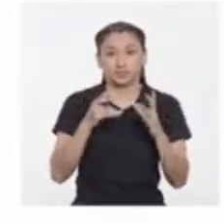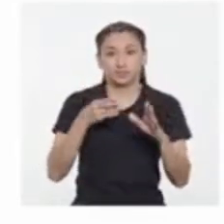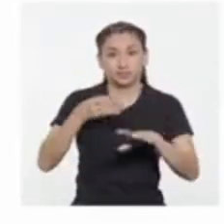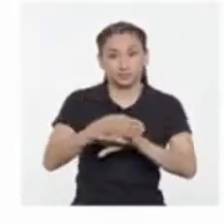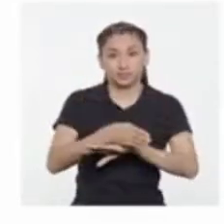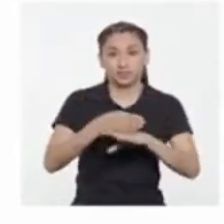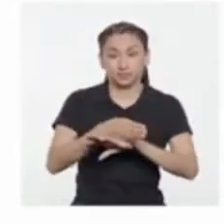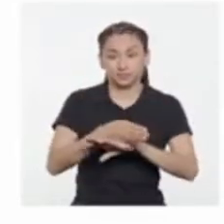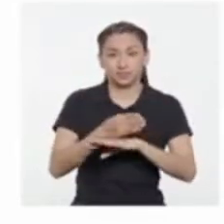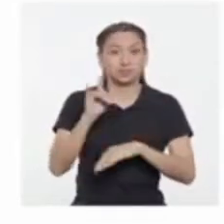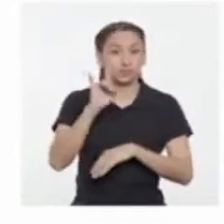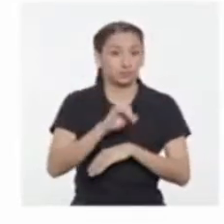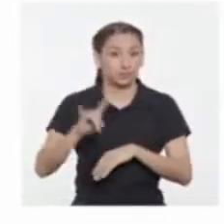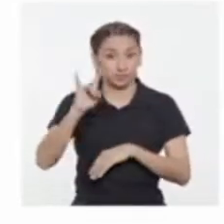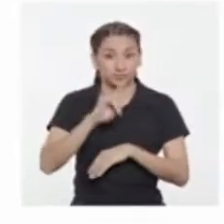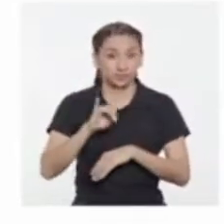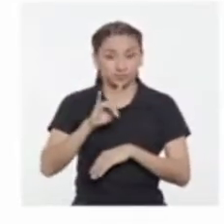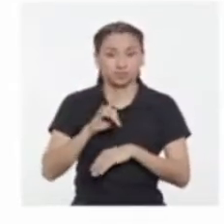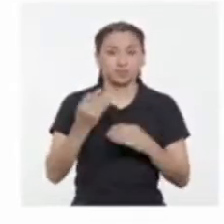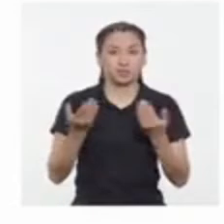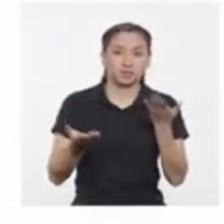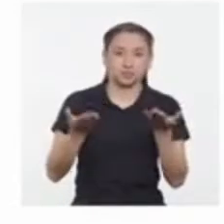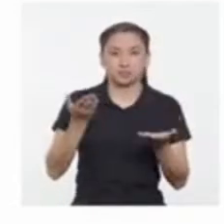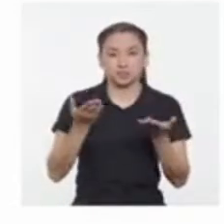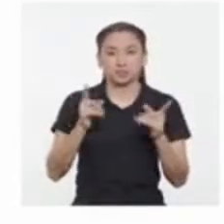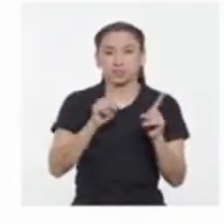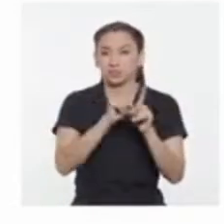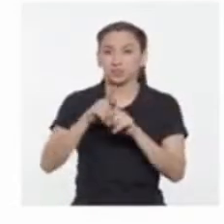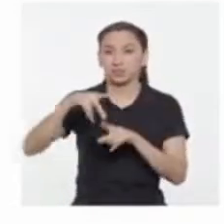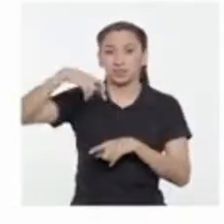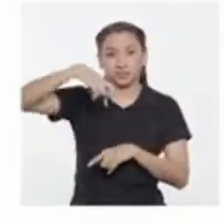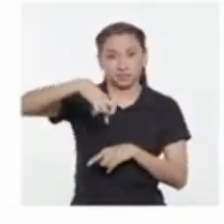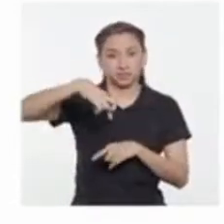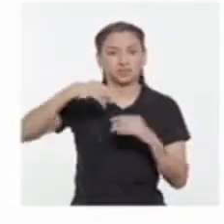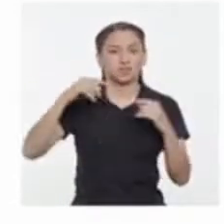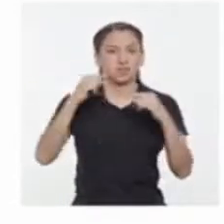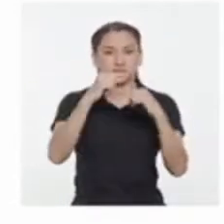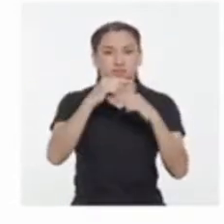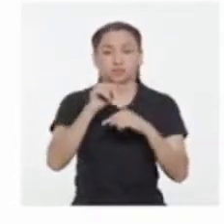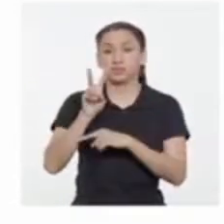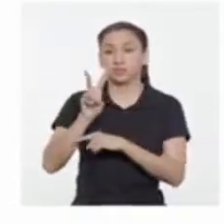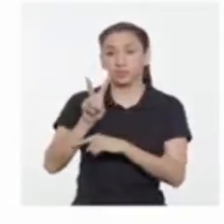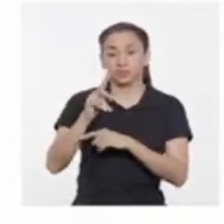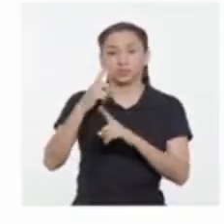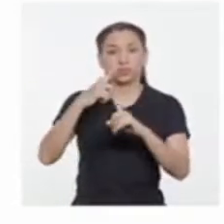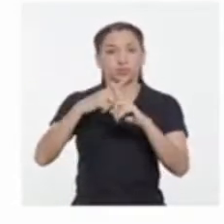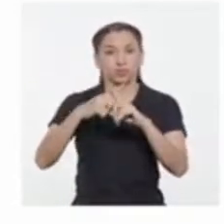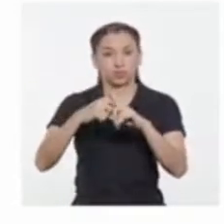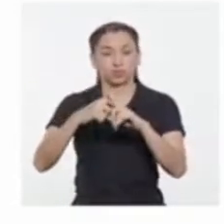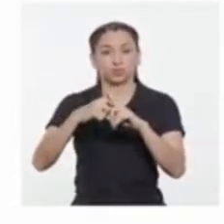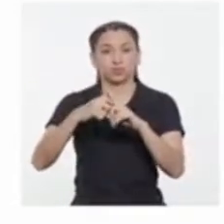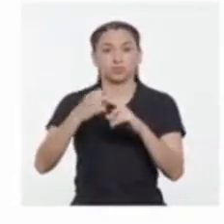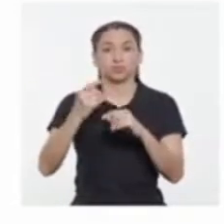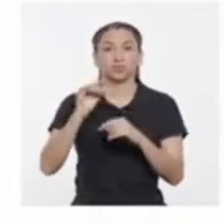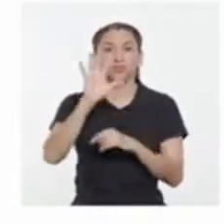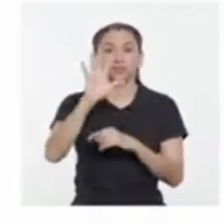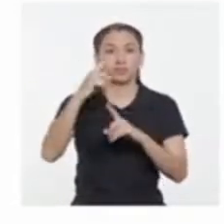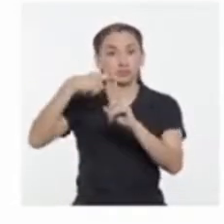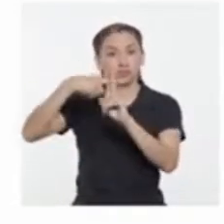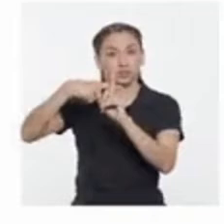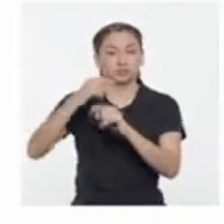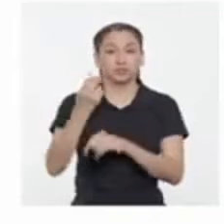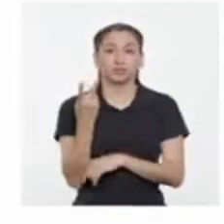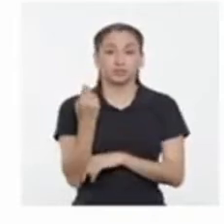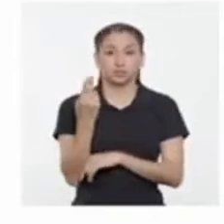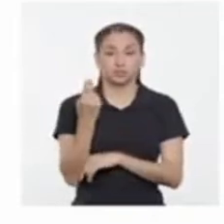metros lineales de madera que se va a utilizar equivale a hallar su perímetro, que es igual a 2, que multiplica la suma de